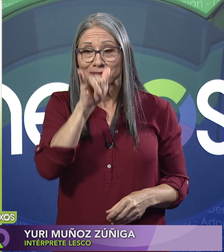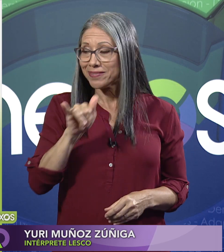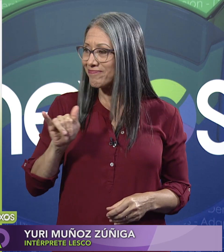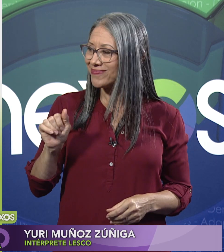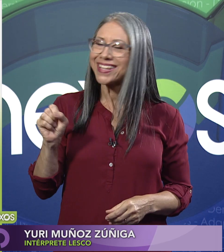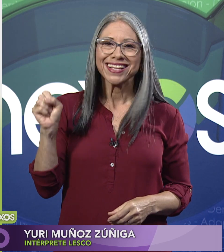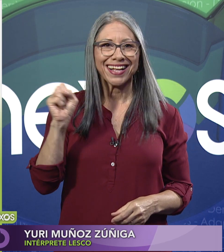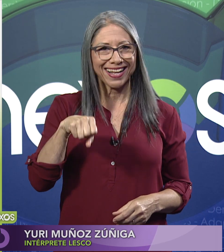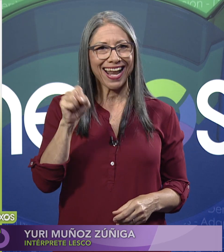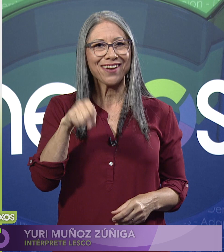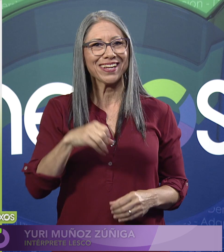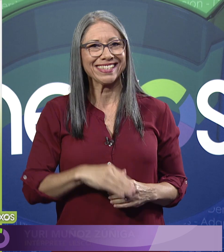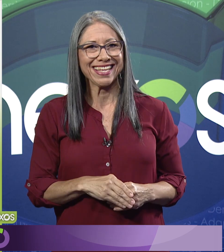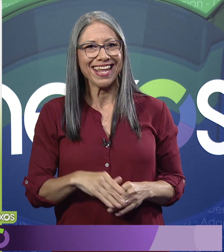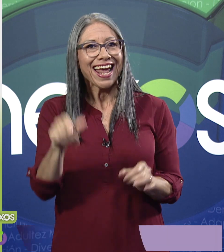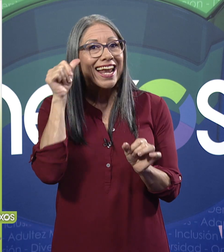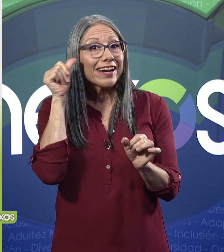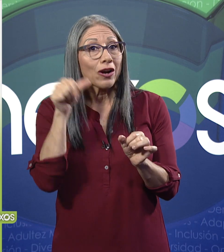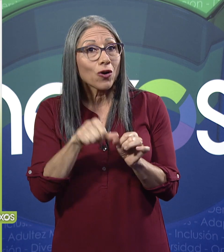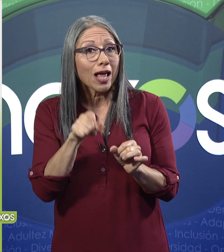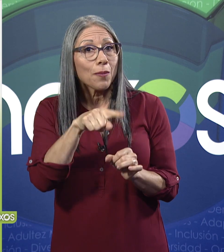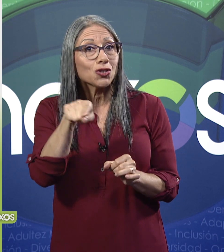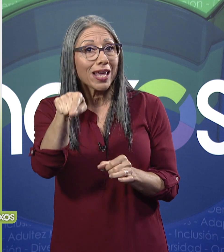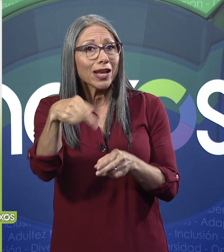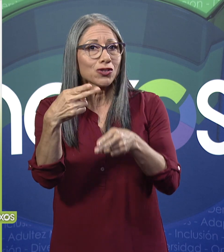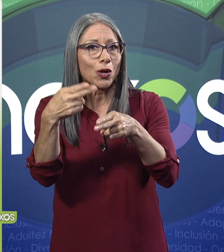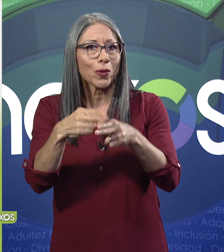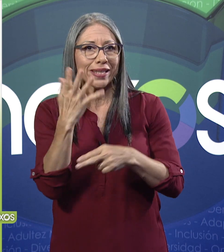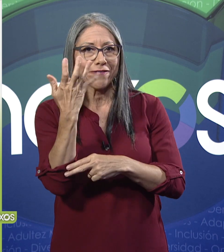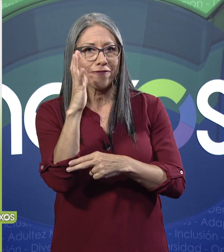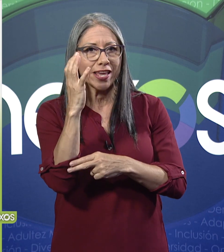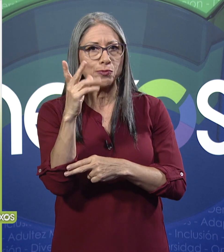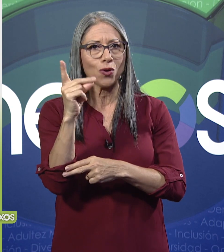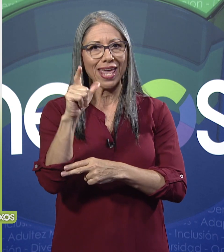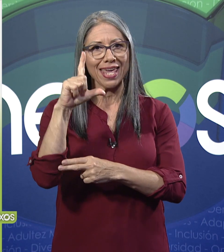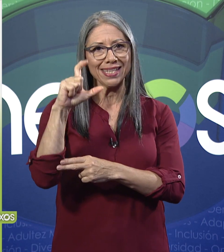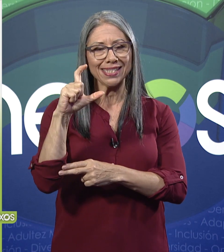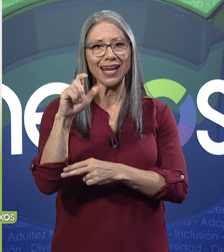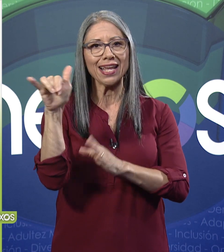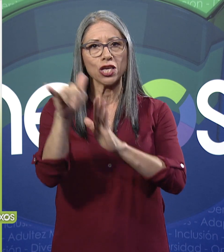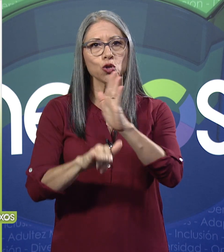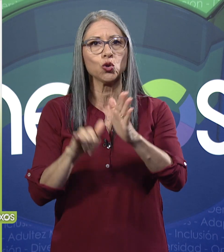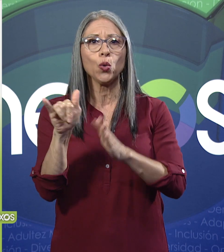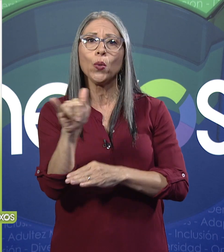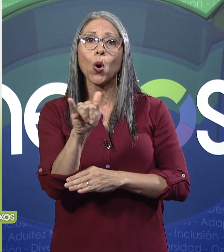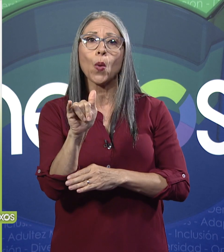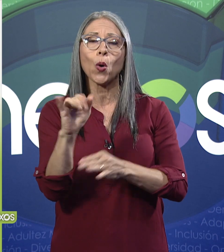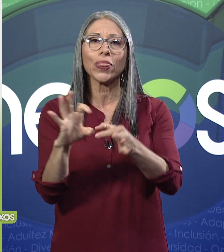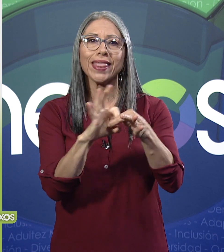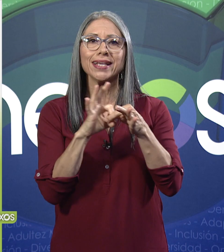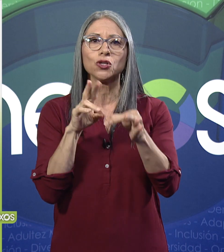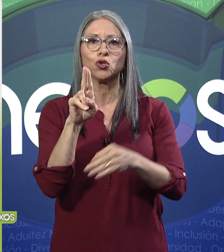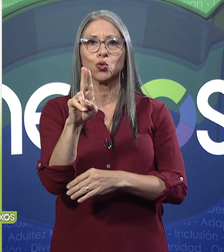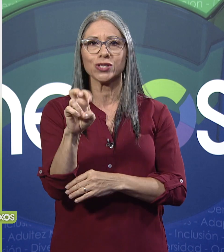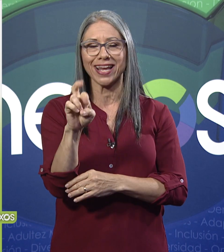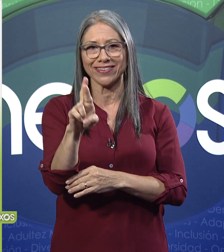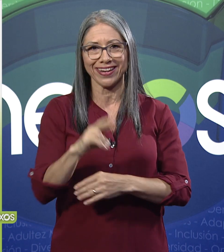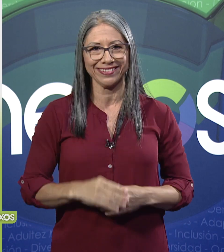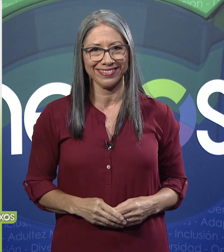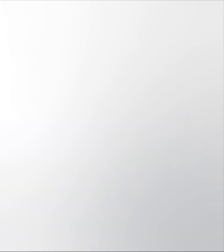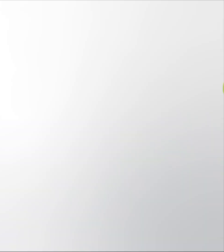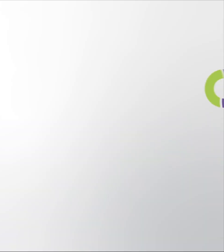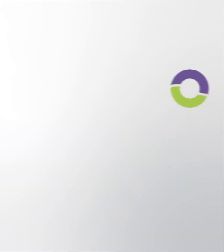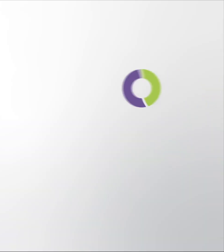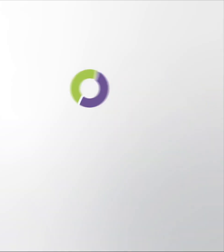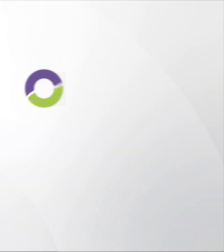¿verdad, Yuri? Claro que sí. Les recordamos que nos encuentra en Facebook, Instagram y YouTube como Nexus UCR.